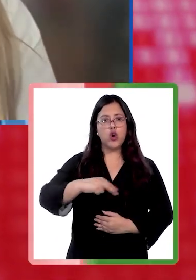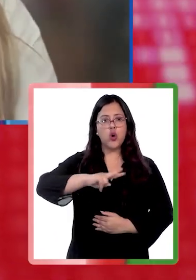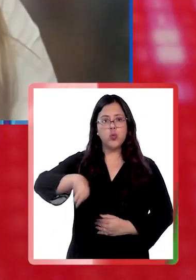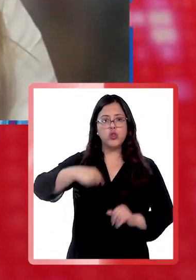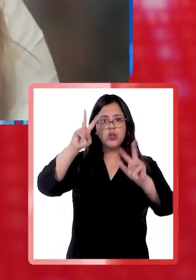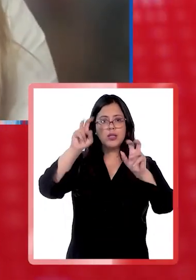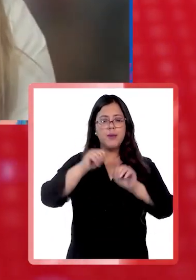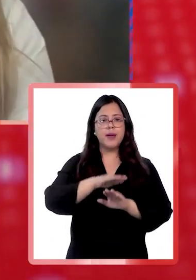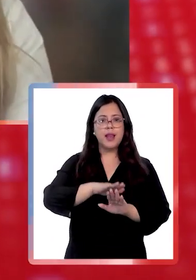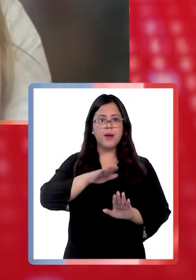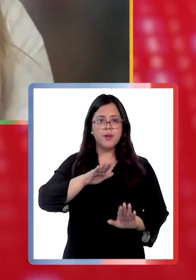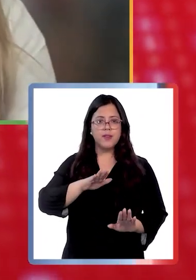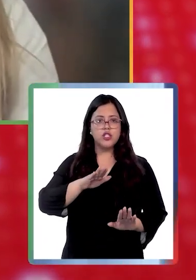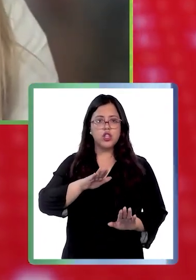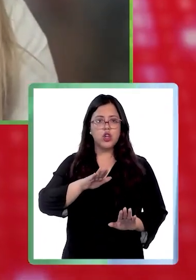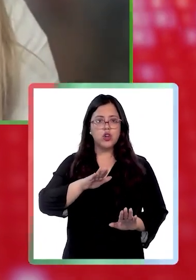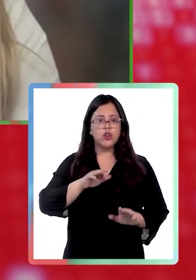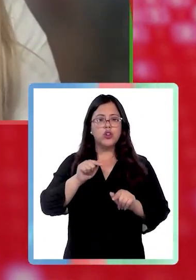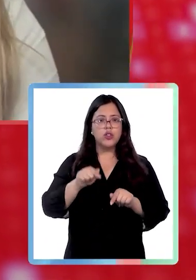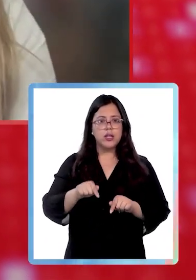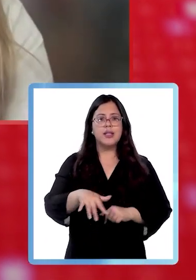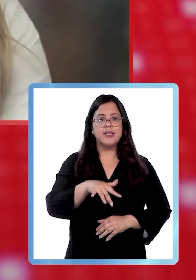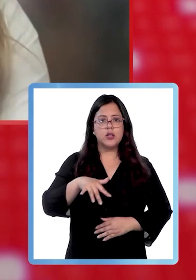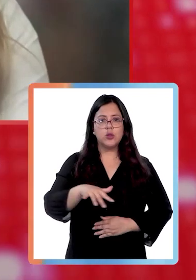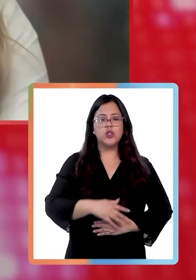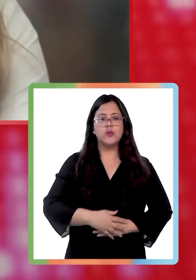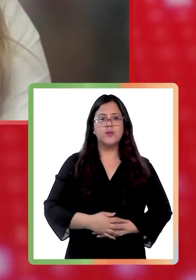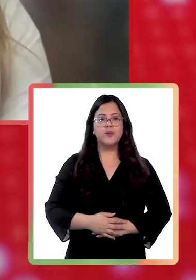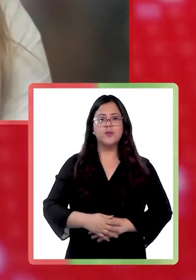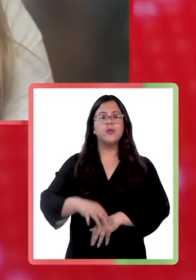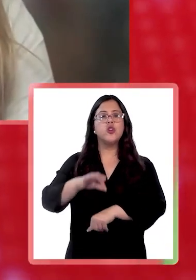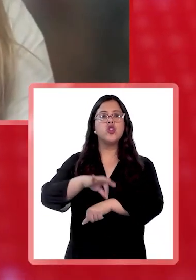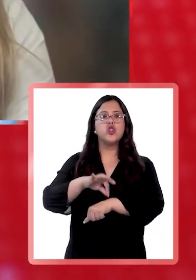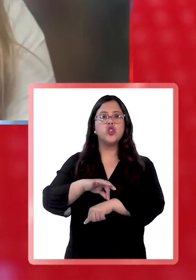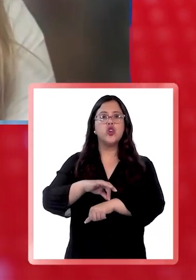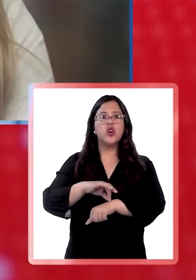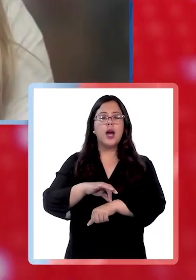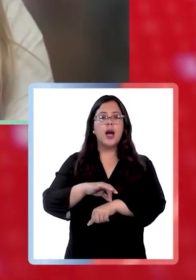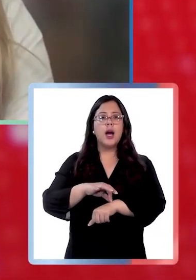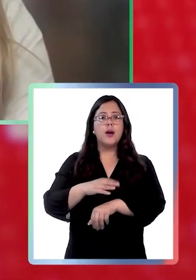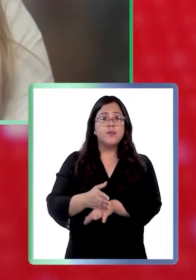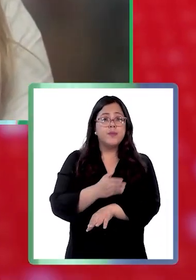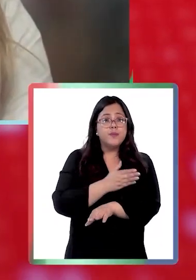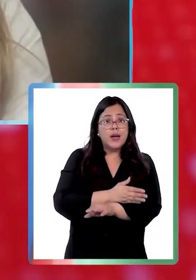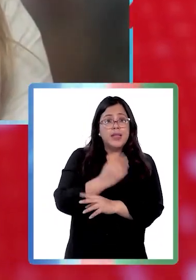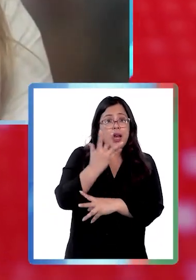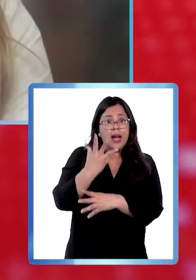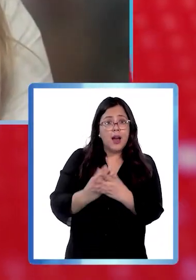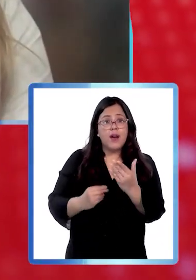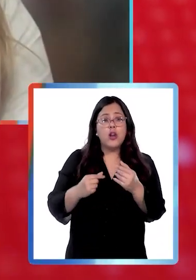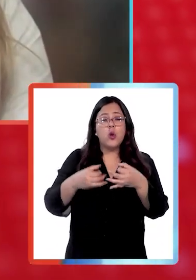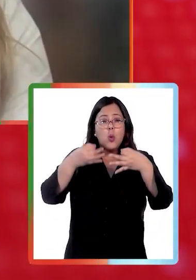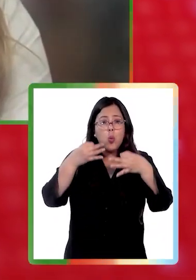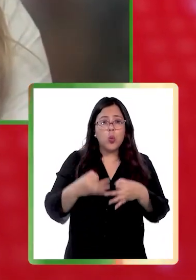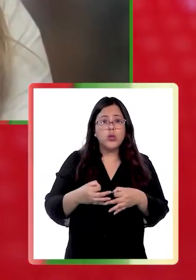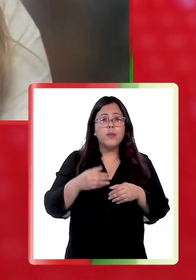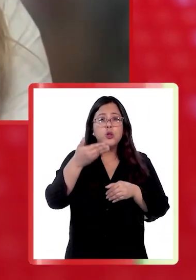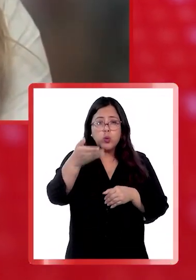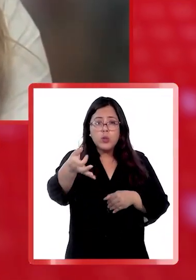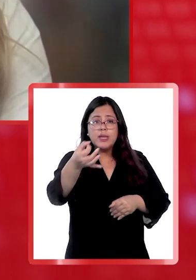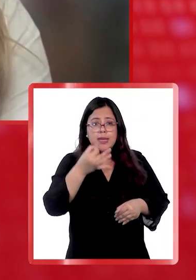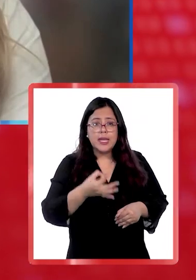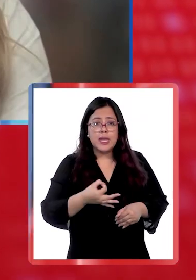más a nuestros hijos e hijas en términos de la prevención de este tipo de hechos. Doctora, antes de cerrar la entrevista quiero